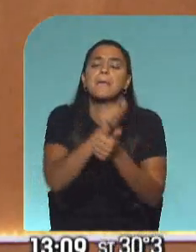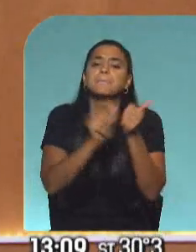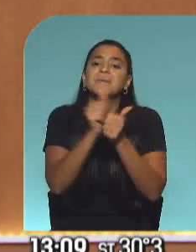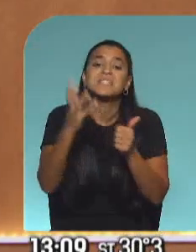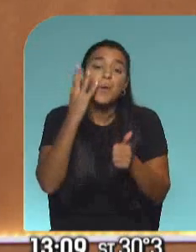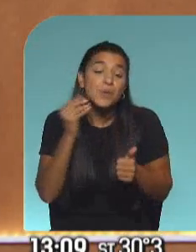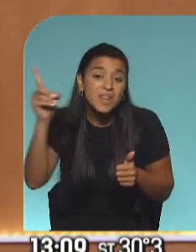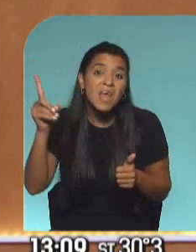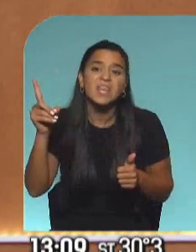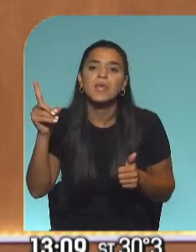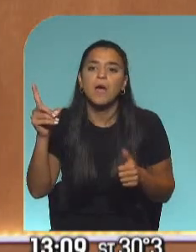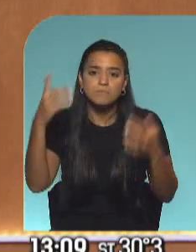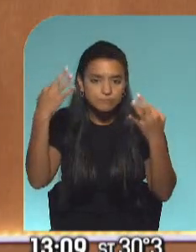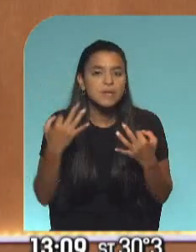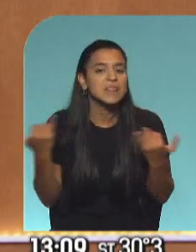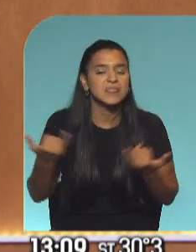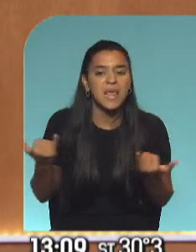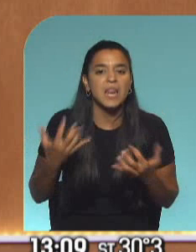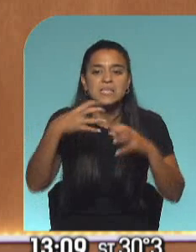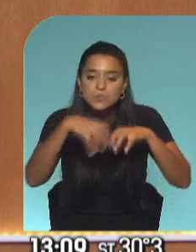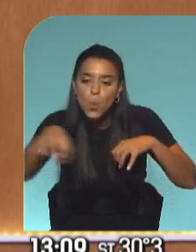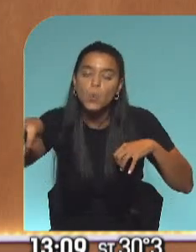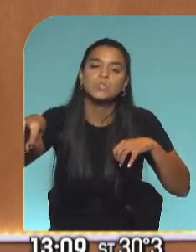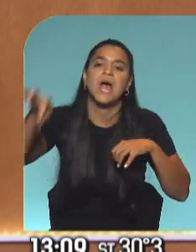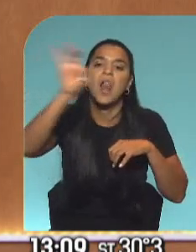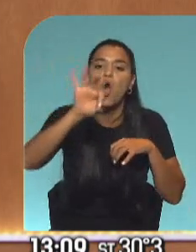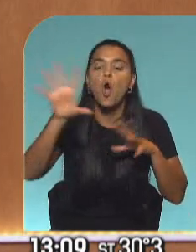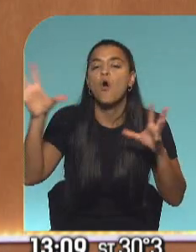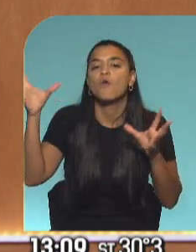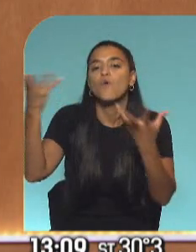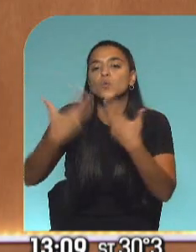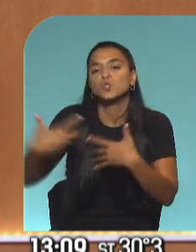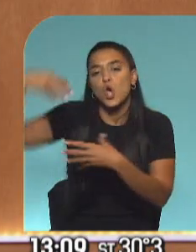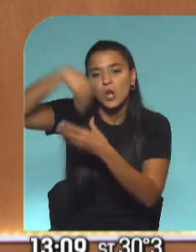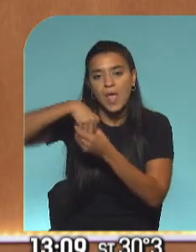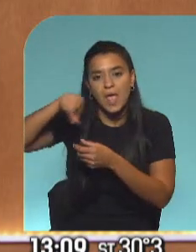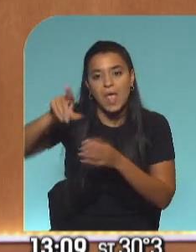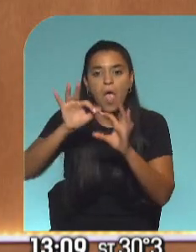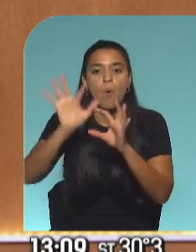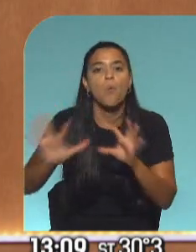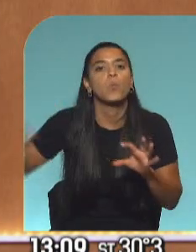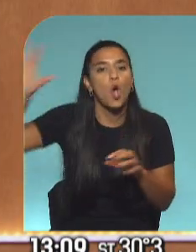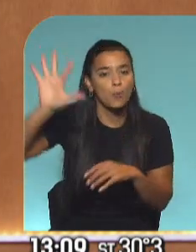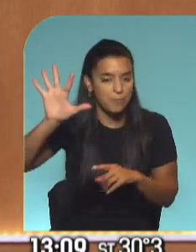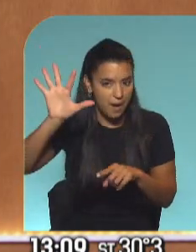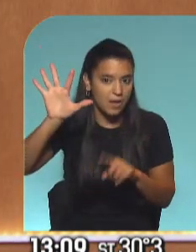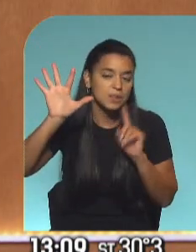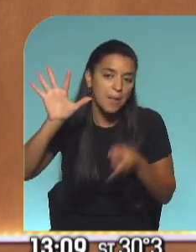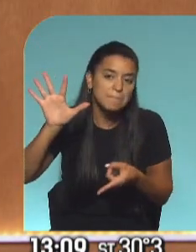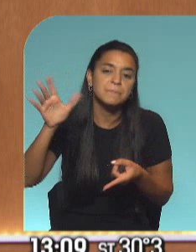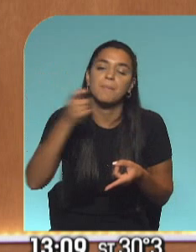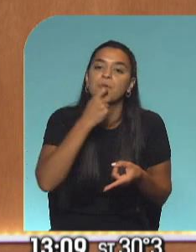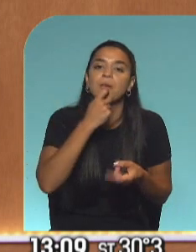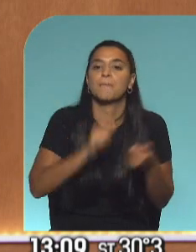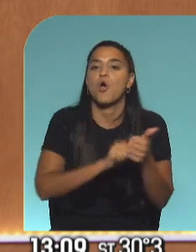que no tenga asentado alguna sucursal o funcione dentro de Europa continental, como así tampoco pasa con